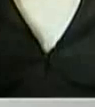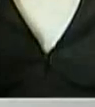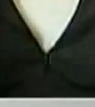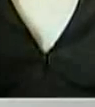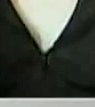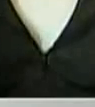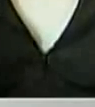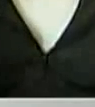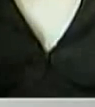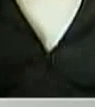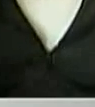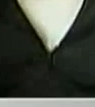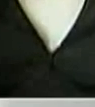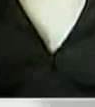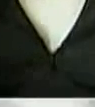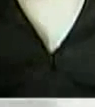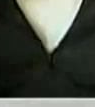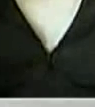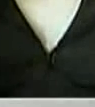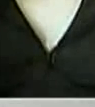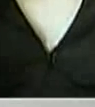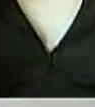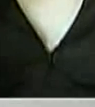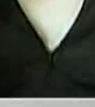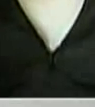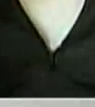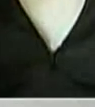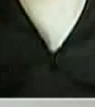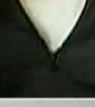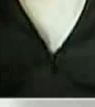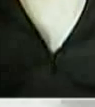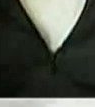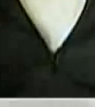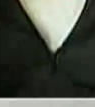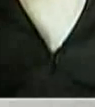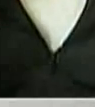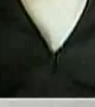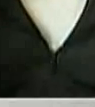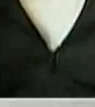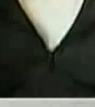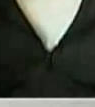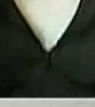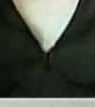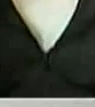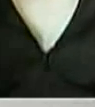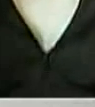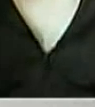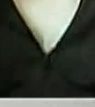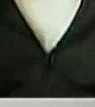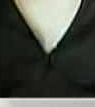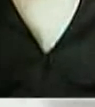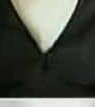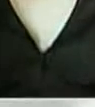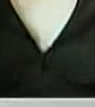En primer lugar, porque cuando la primera dama aparece en este rol que cumple de acompañamiento a las políticas de Estado y